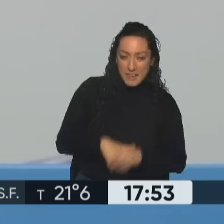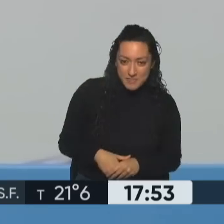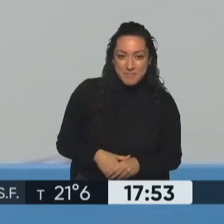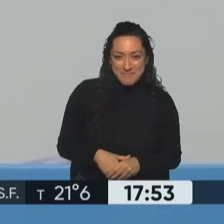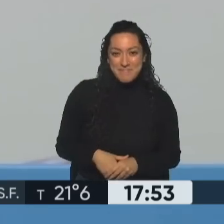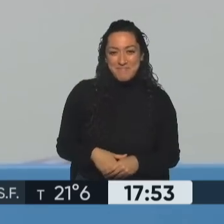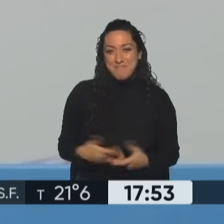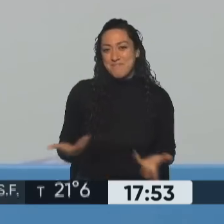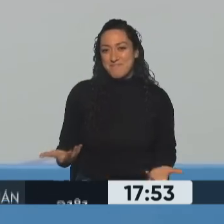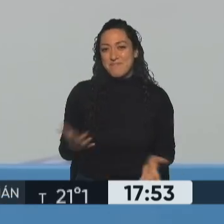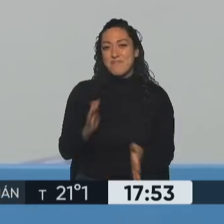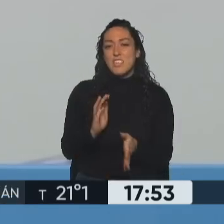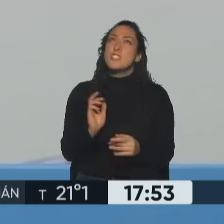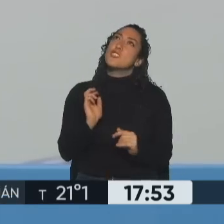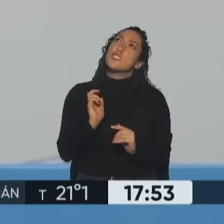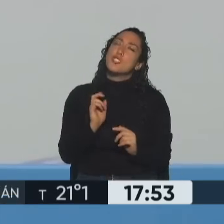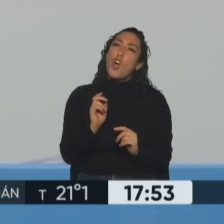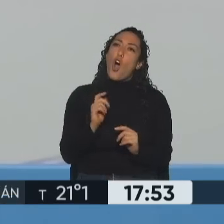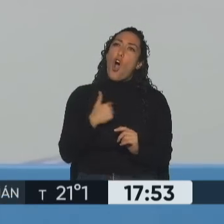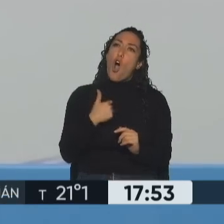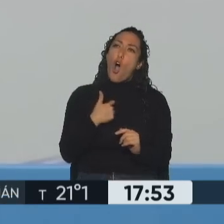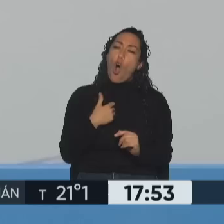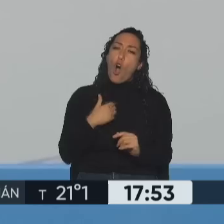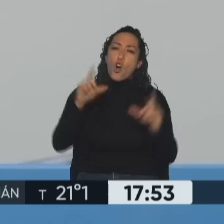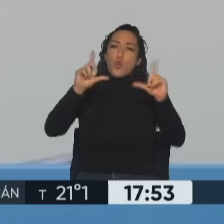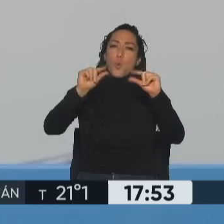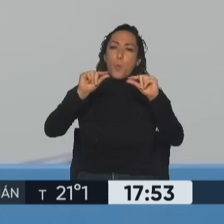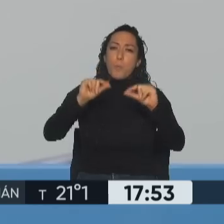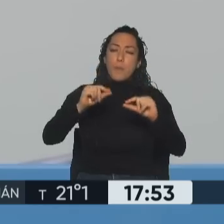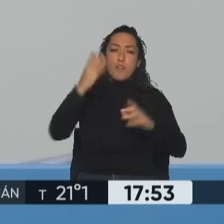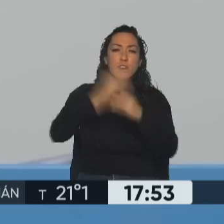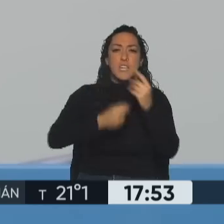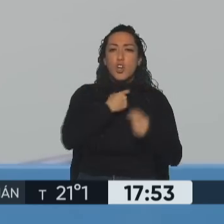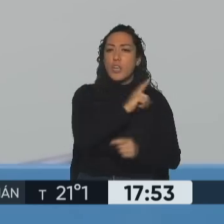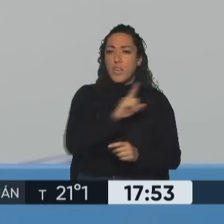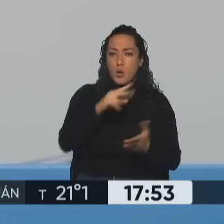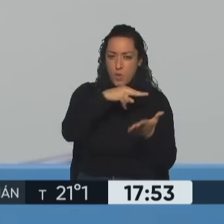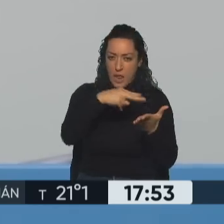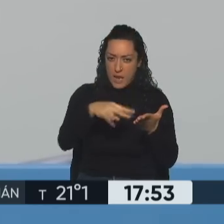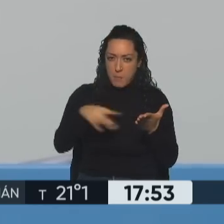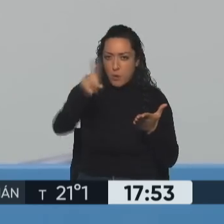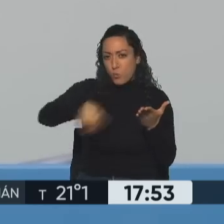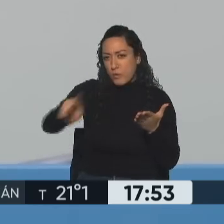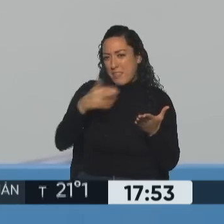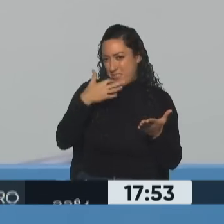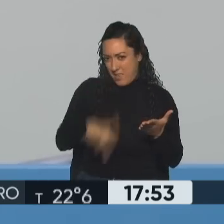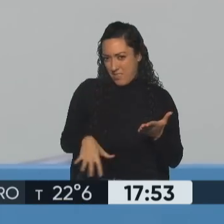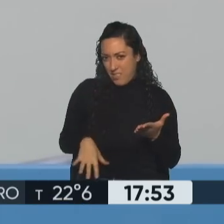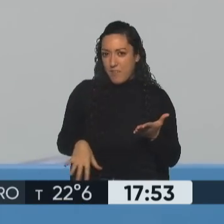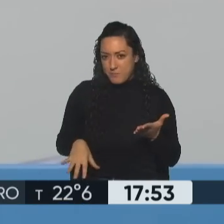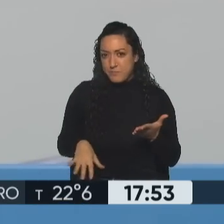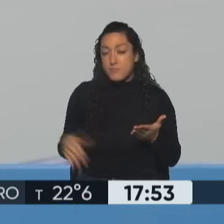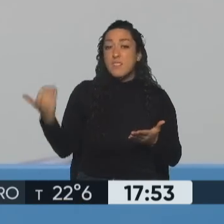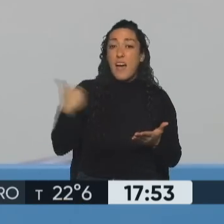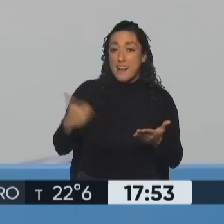donde no quiero equivocarme en los números, así que voy a leer algunos datos nada más. Para que ustedes tengan una idea, en